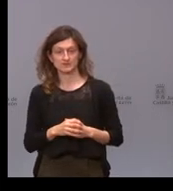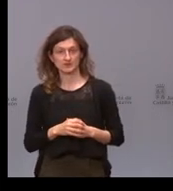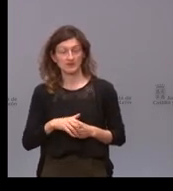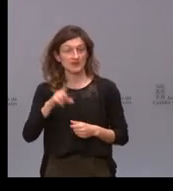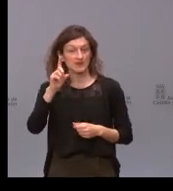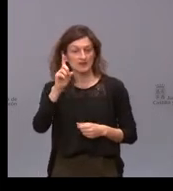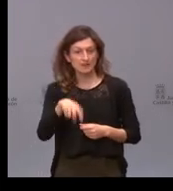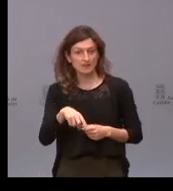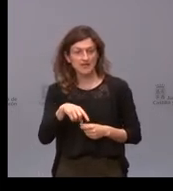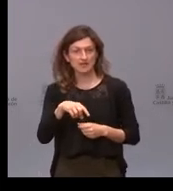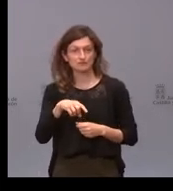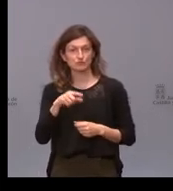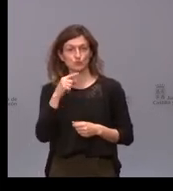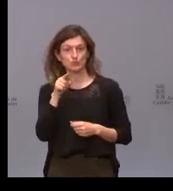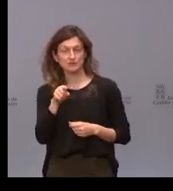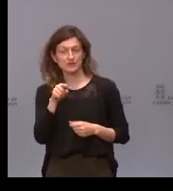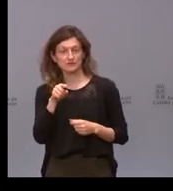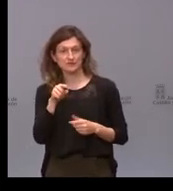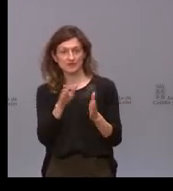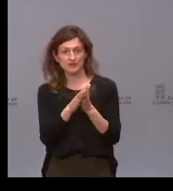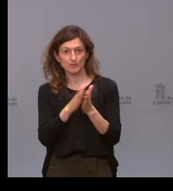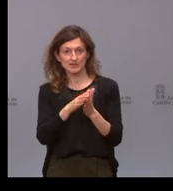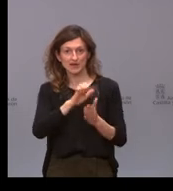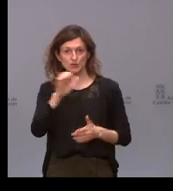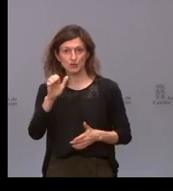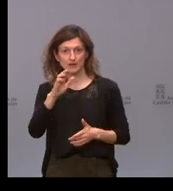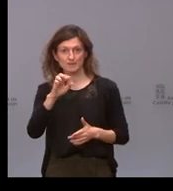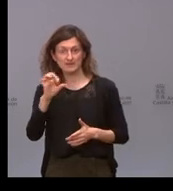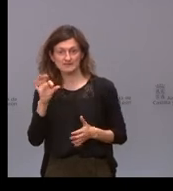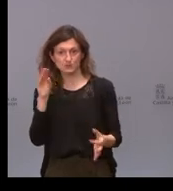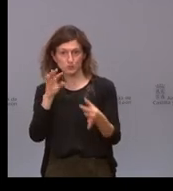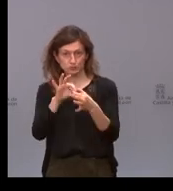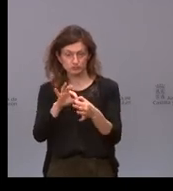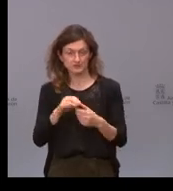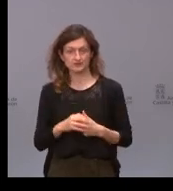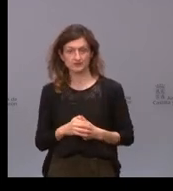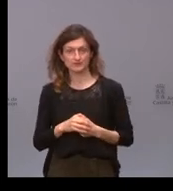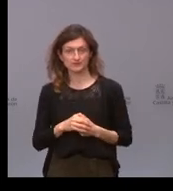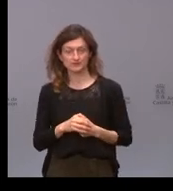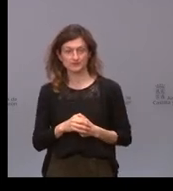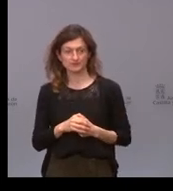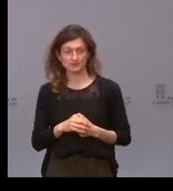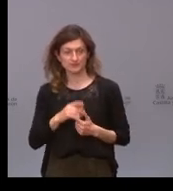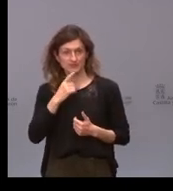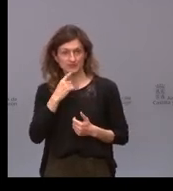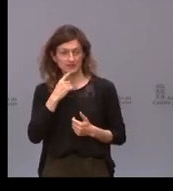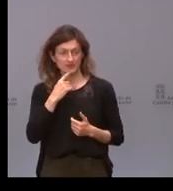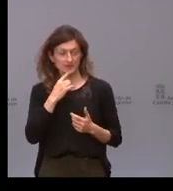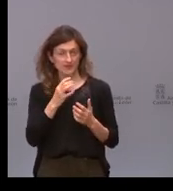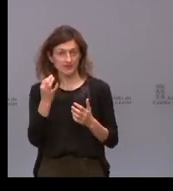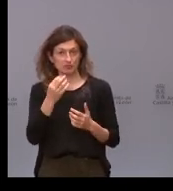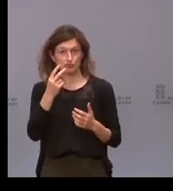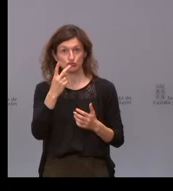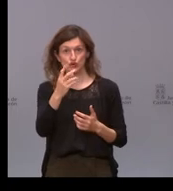en la línea de lo que planteaba la compañera de europa press si dado que preveían haberlo aprobado en